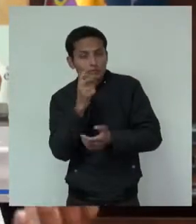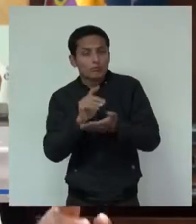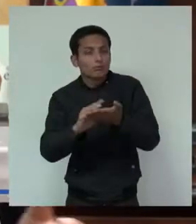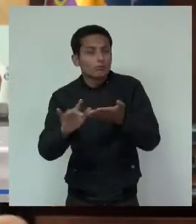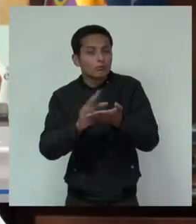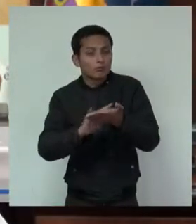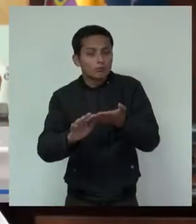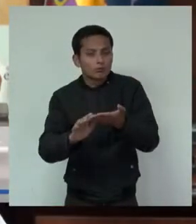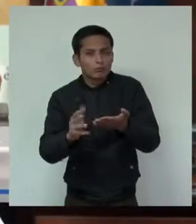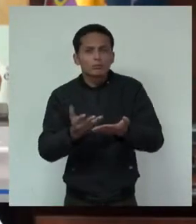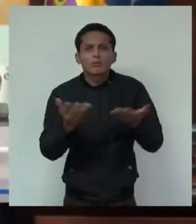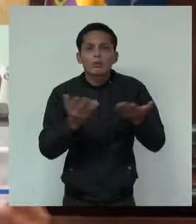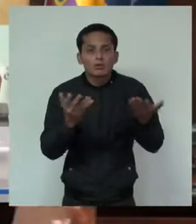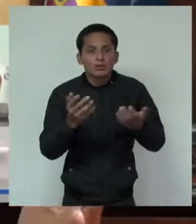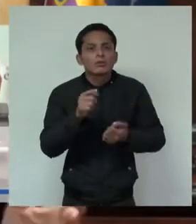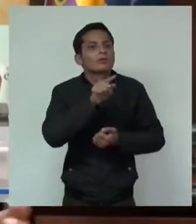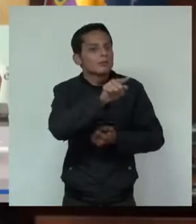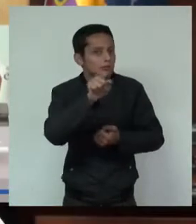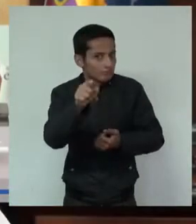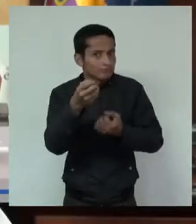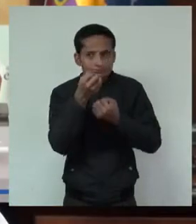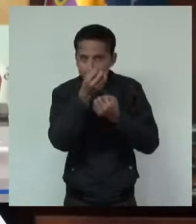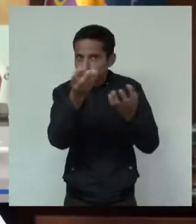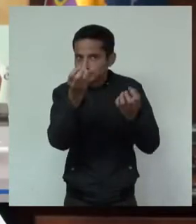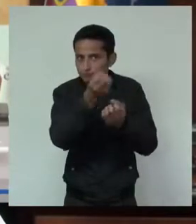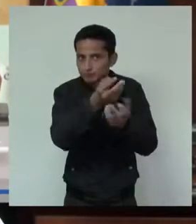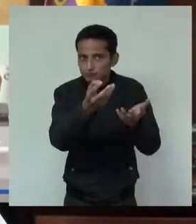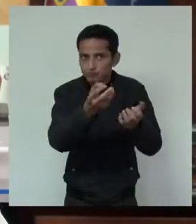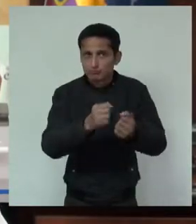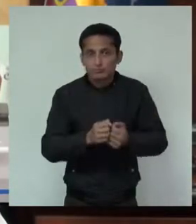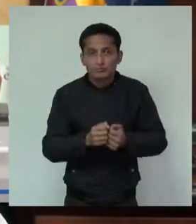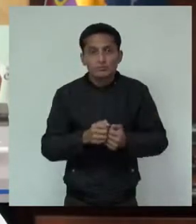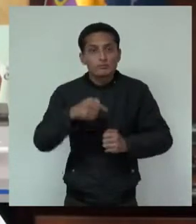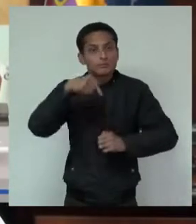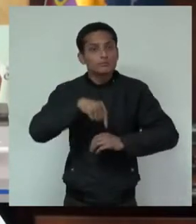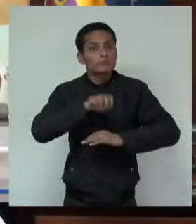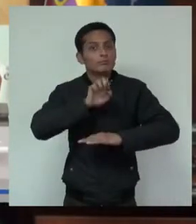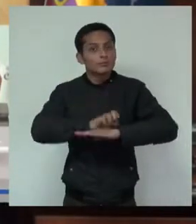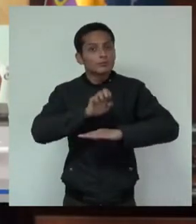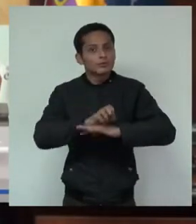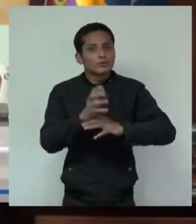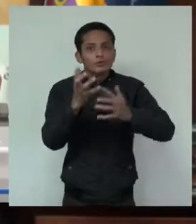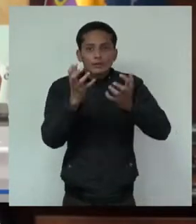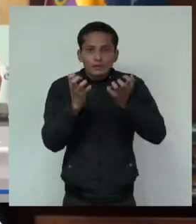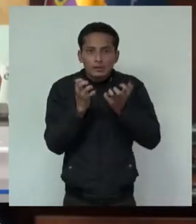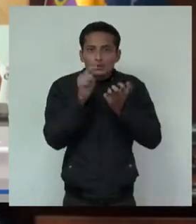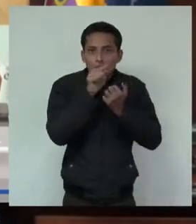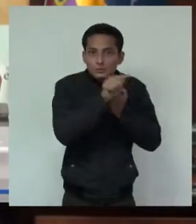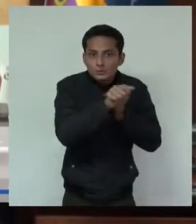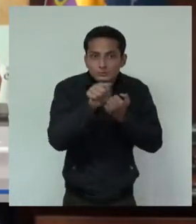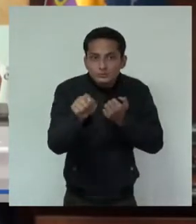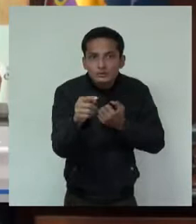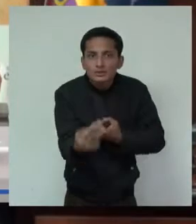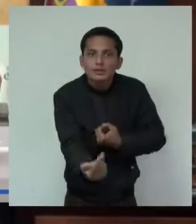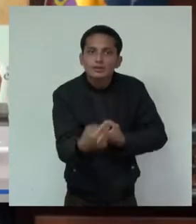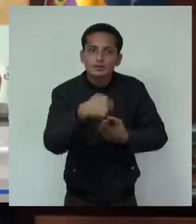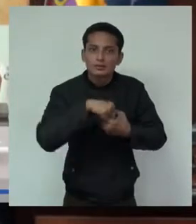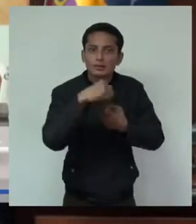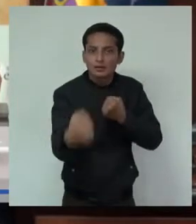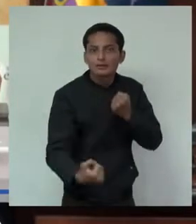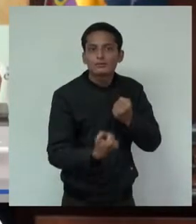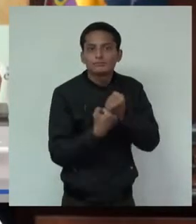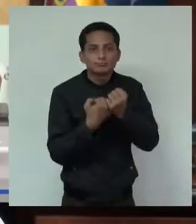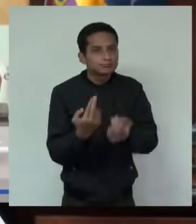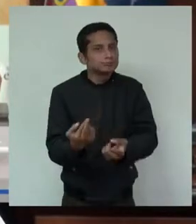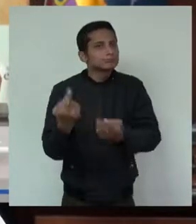las plantillas Braille, entre otros datos. El país entero cuenta con ustedes para que realicen